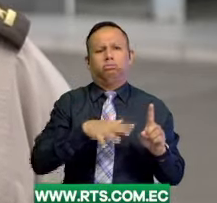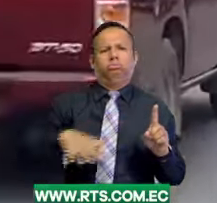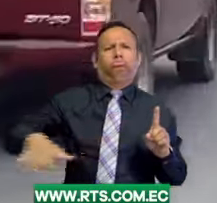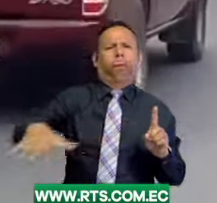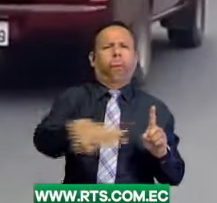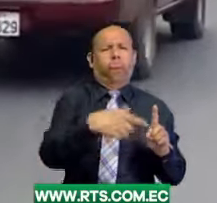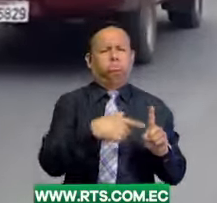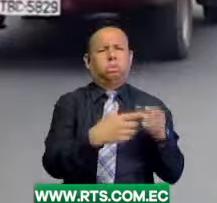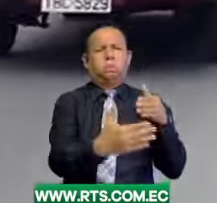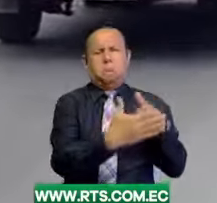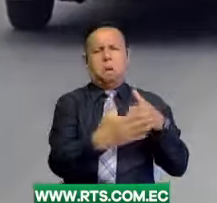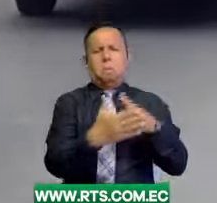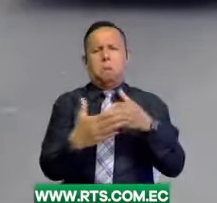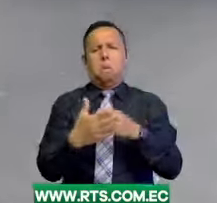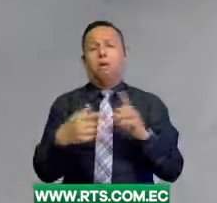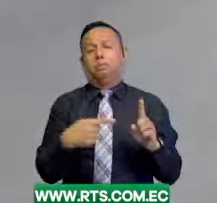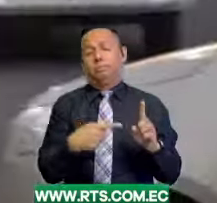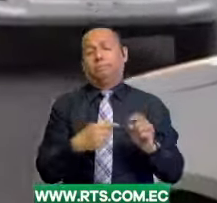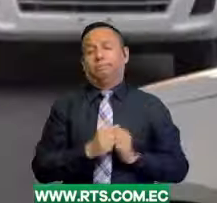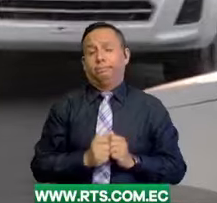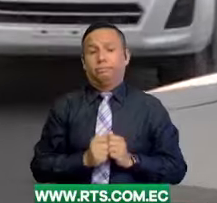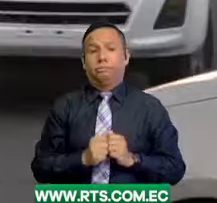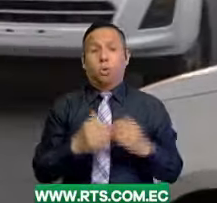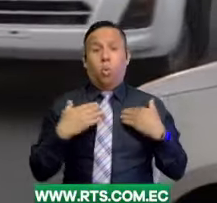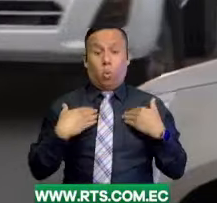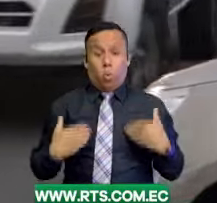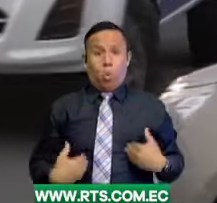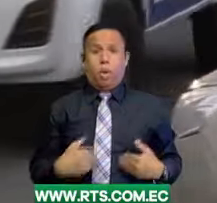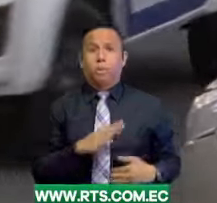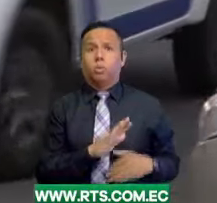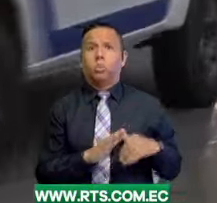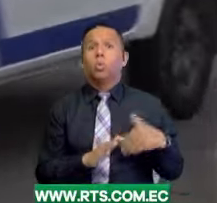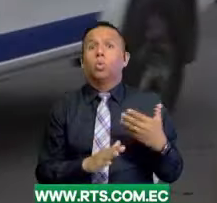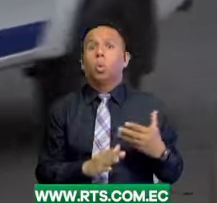ilícitos. Sin embargo, el resto del cuerpo todavía no ha sido